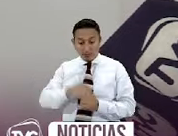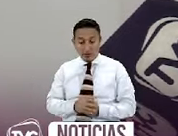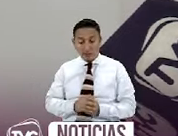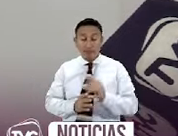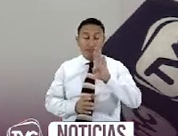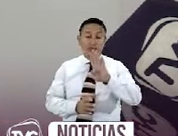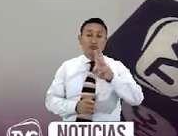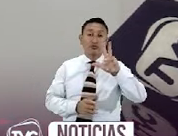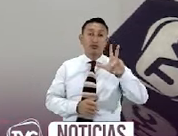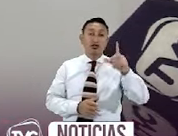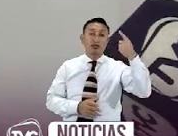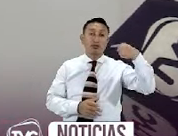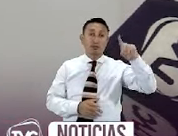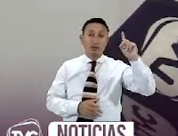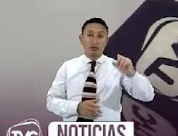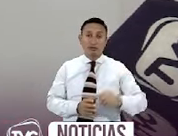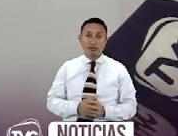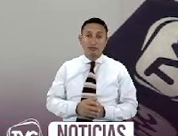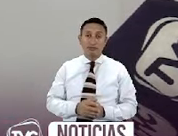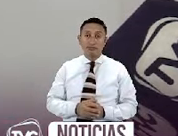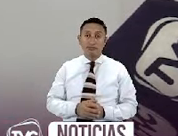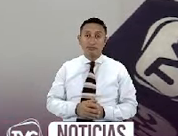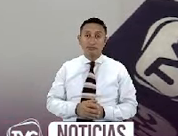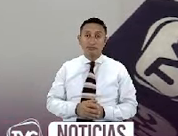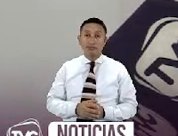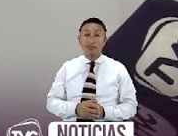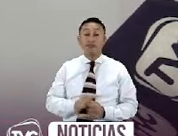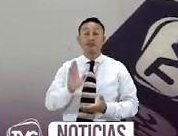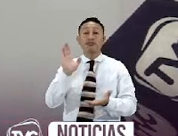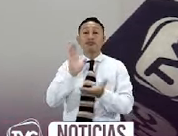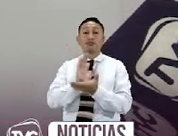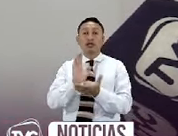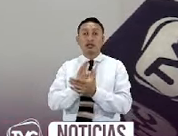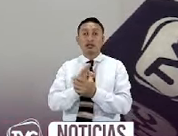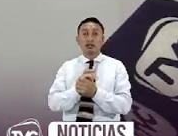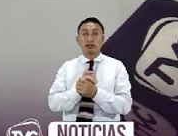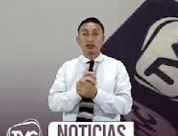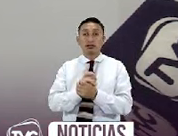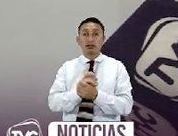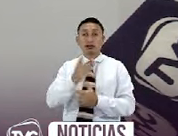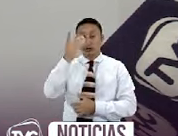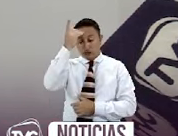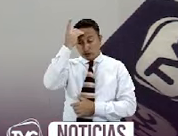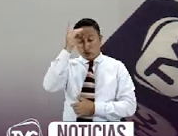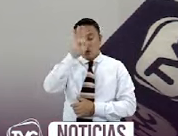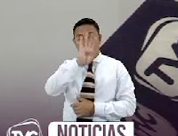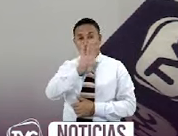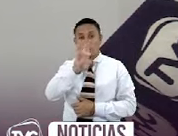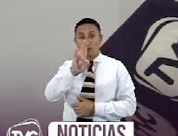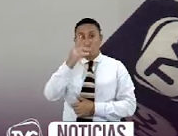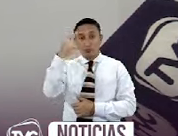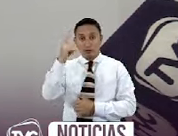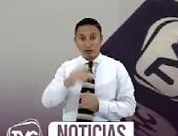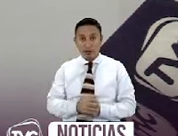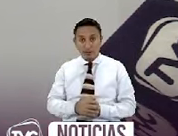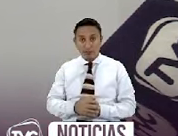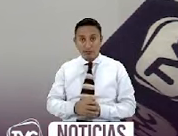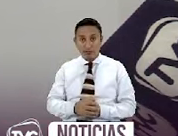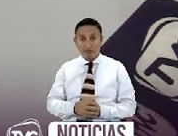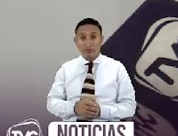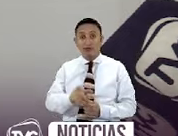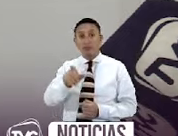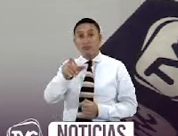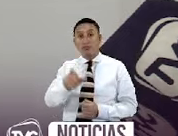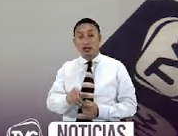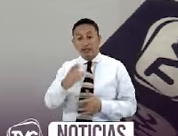millones adeuda los centros de diálisis y el IES adeuda 47 millones, están pacientes por un